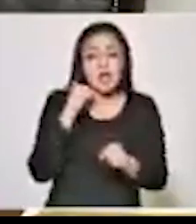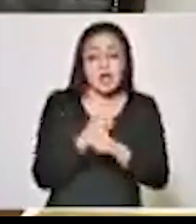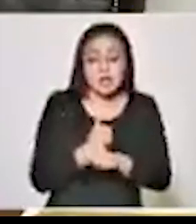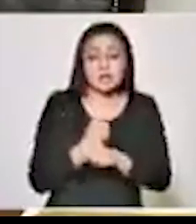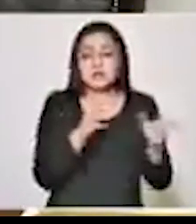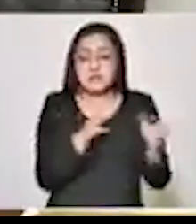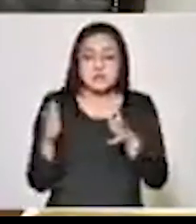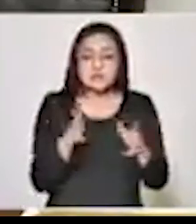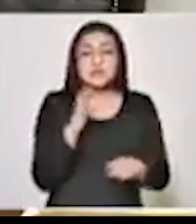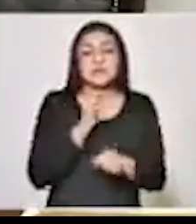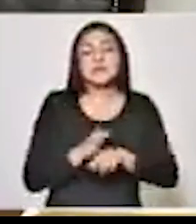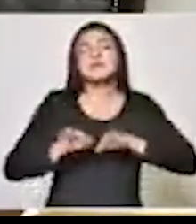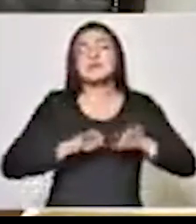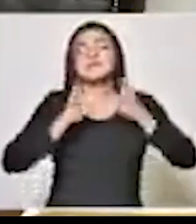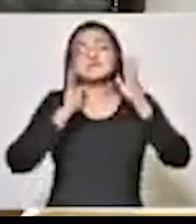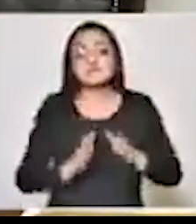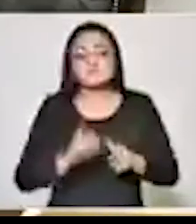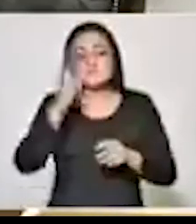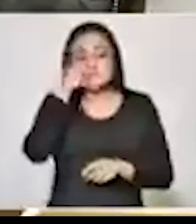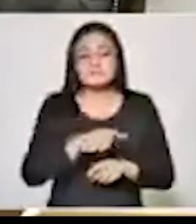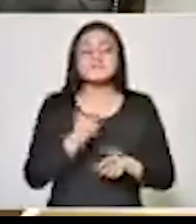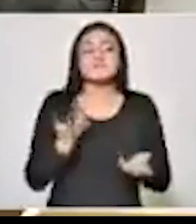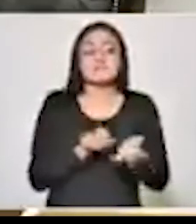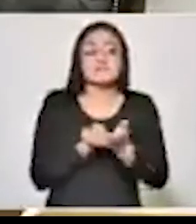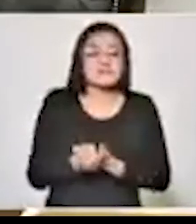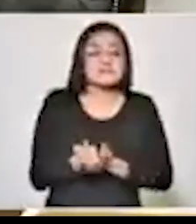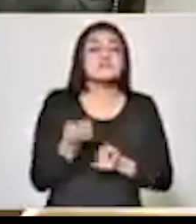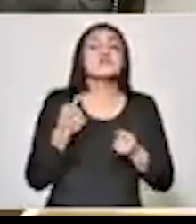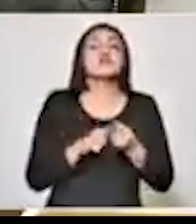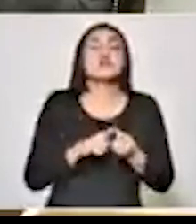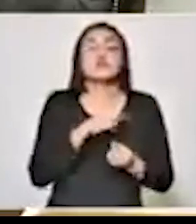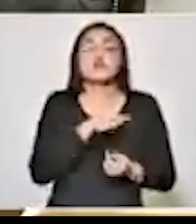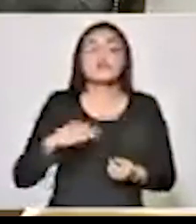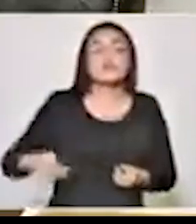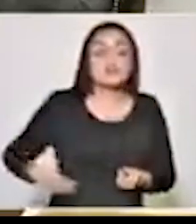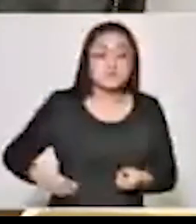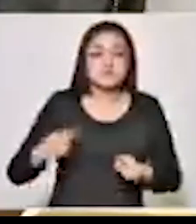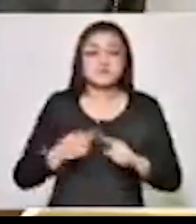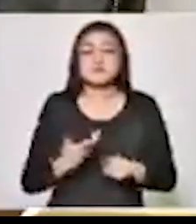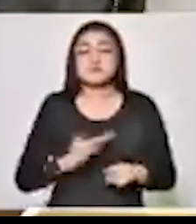Y bueno, sí, estamos trabajando para definir cuáles son los municipios